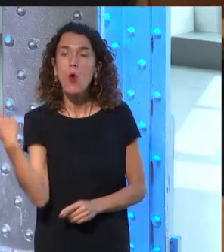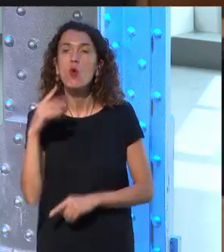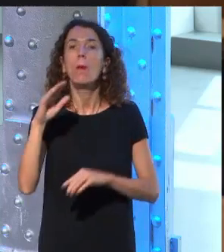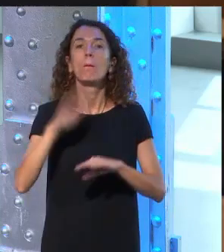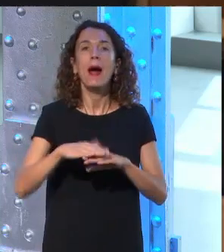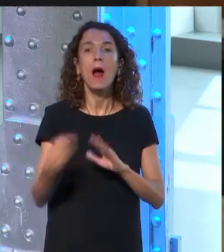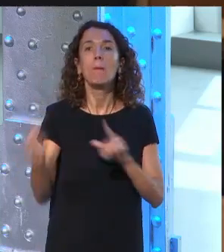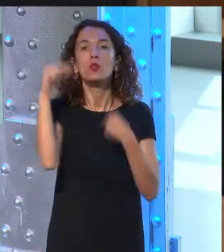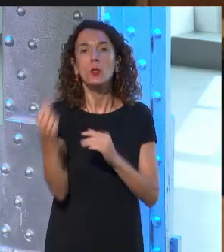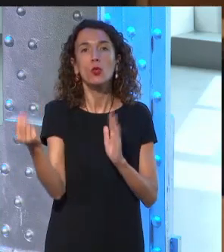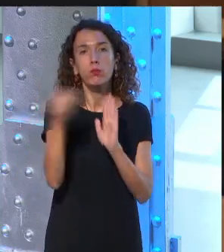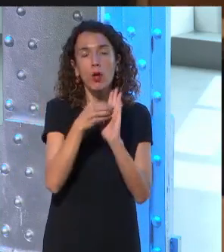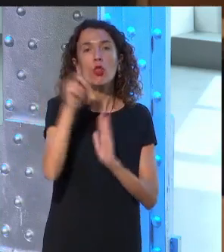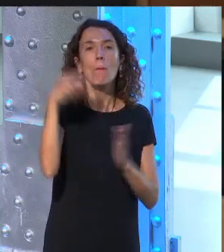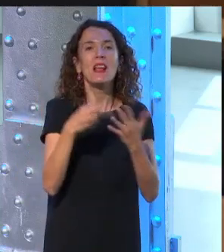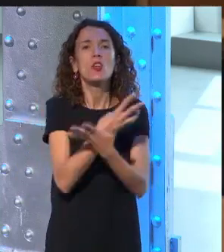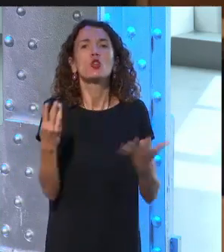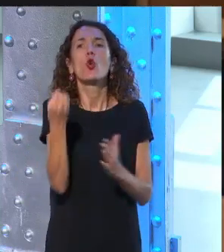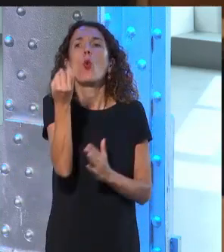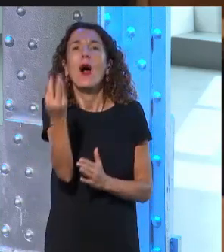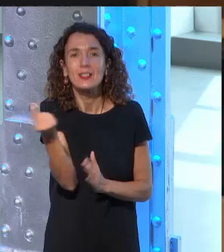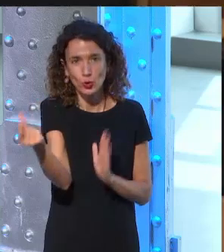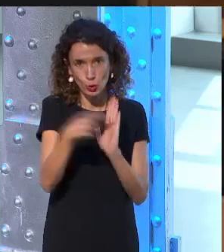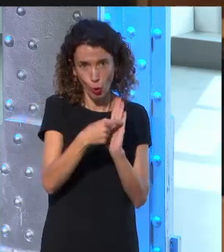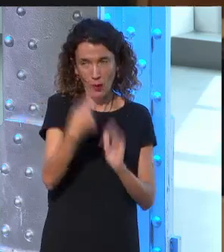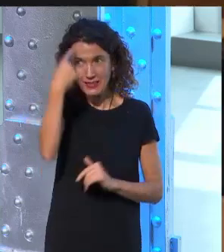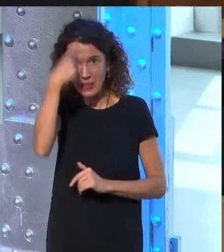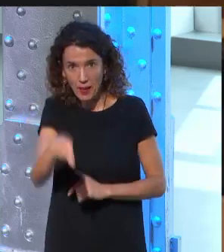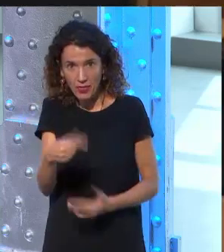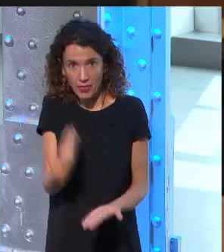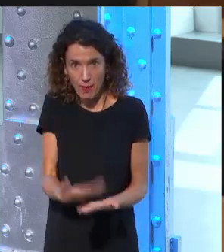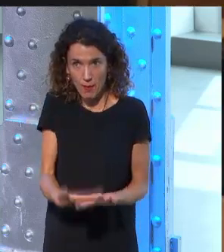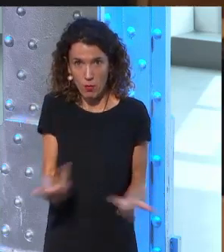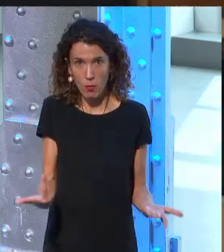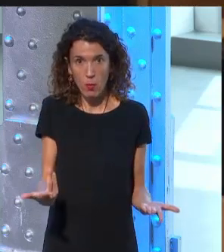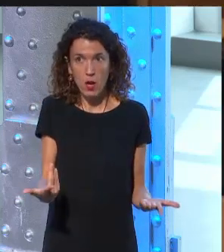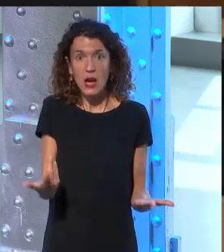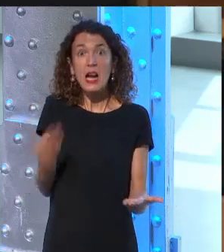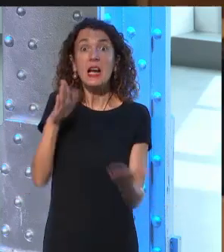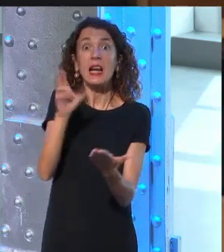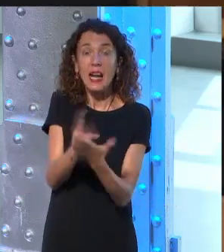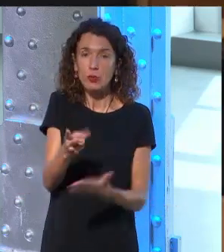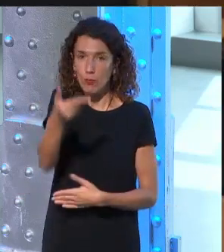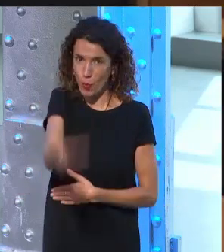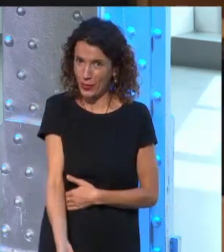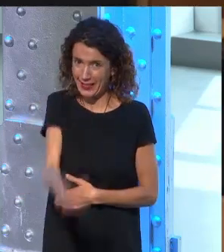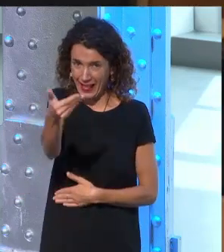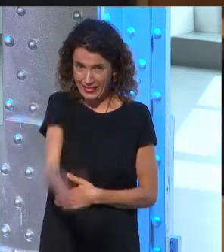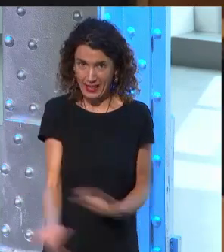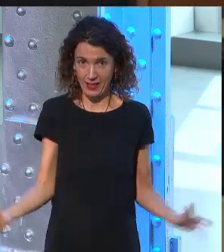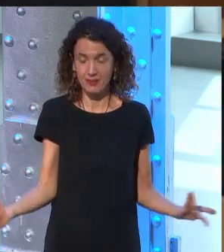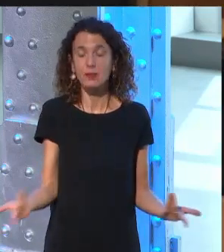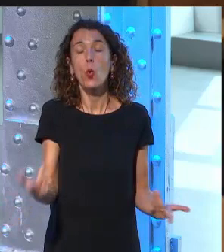2018? Para demostrar que son conscientes del reto al que nos enfrentamos. Y hay una cosa que es